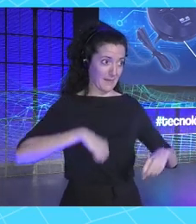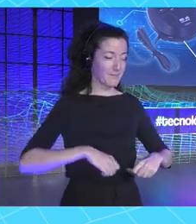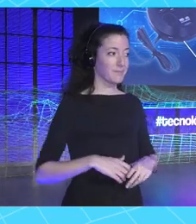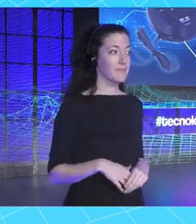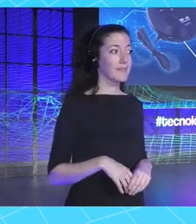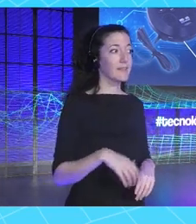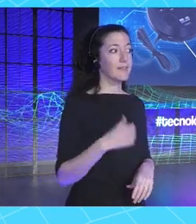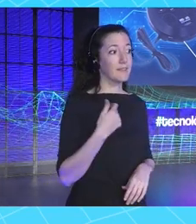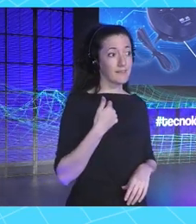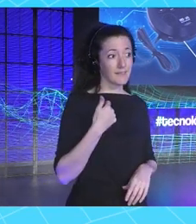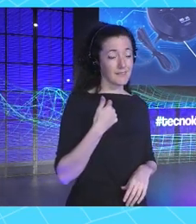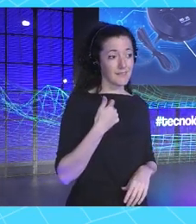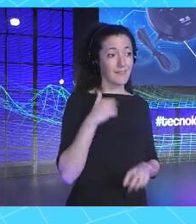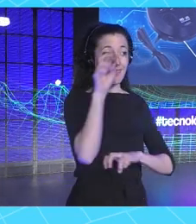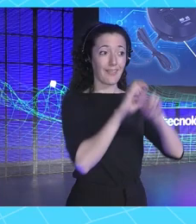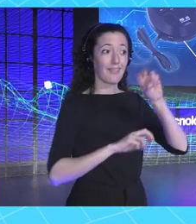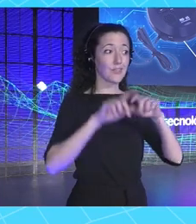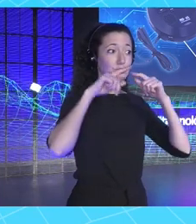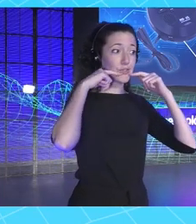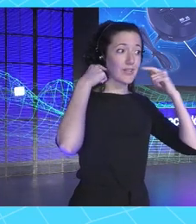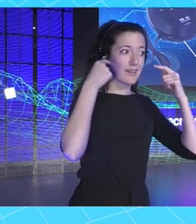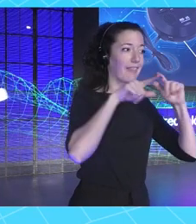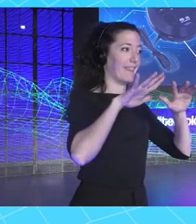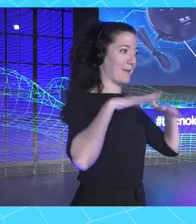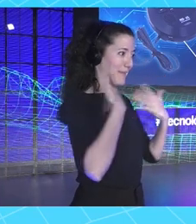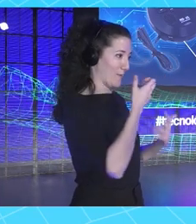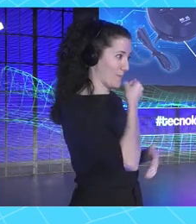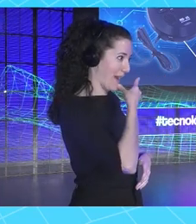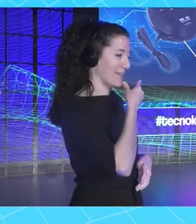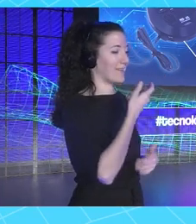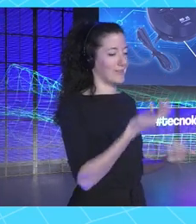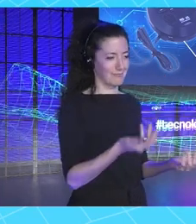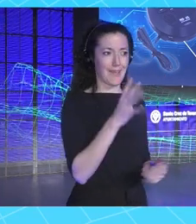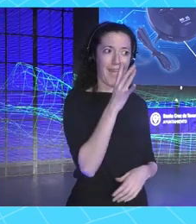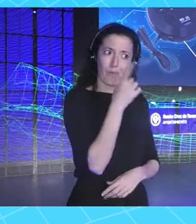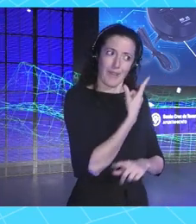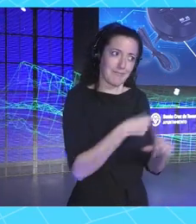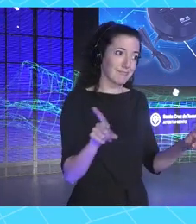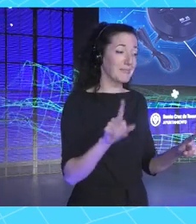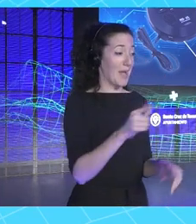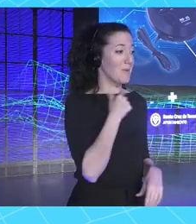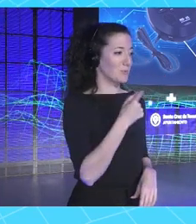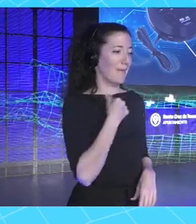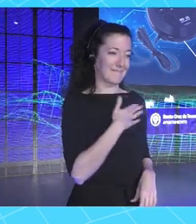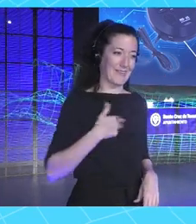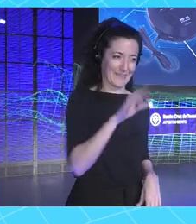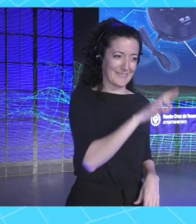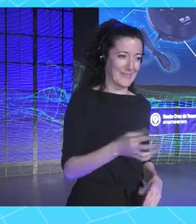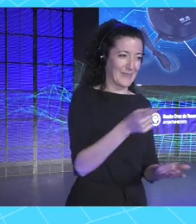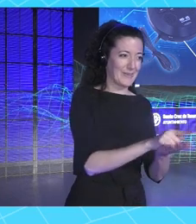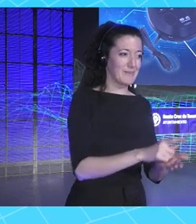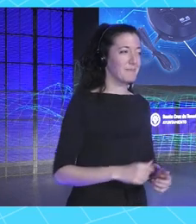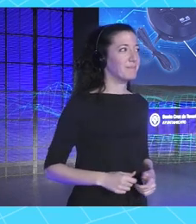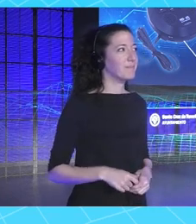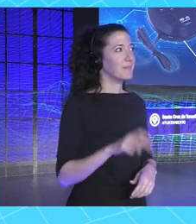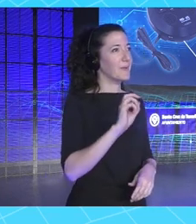sigo buscando una sonrisa eso no pasa ahora pero me ha gustado quiero repetirlo a